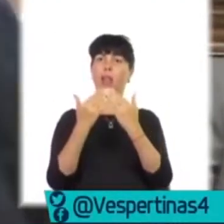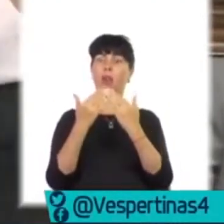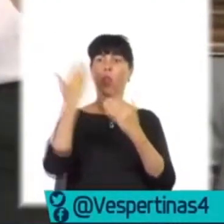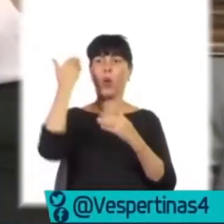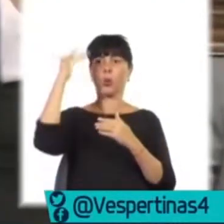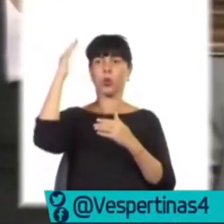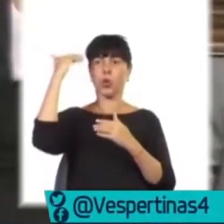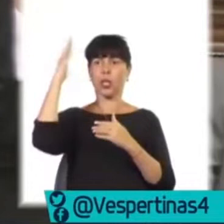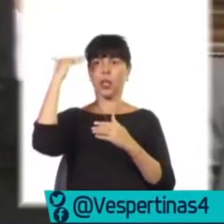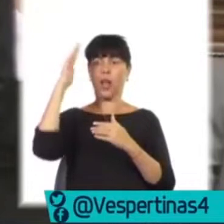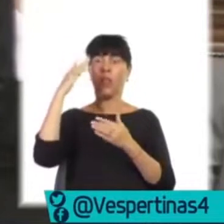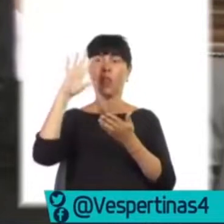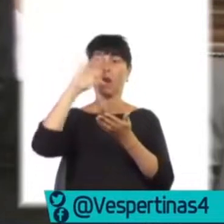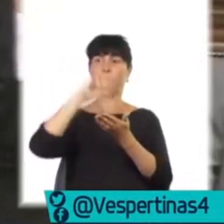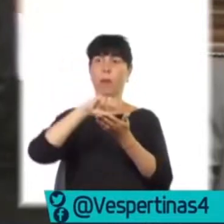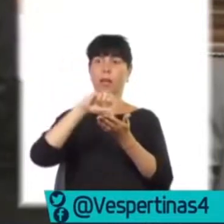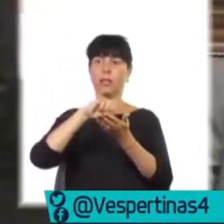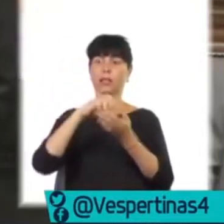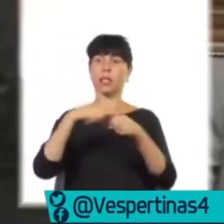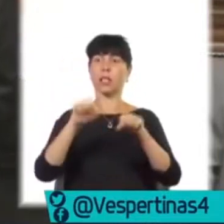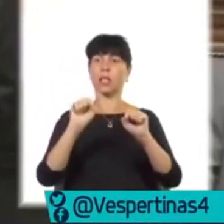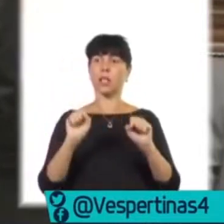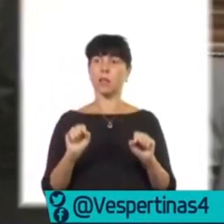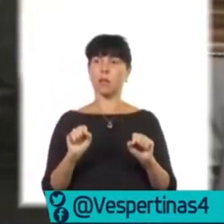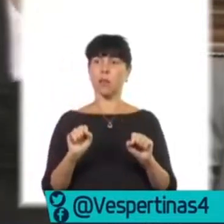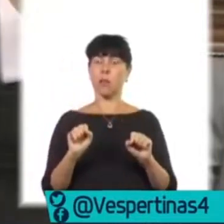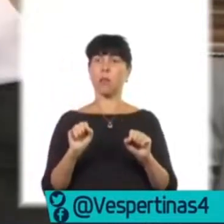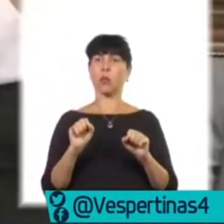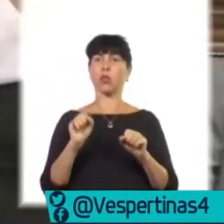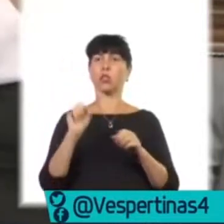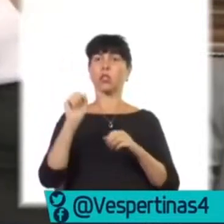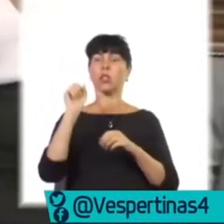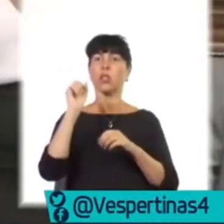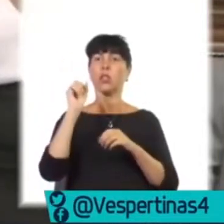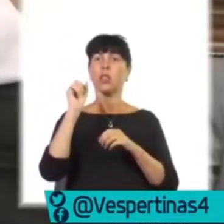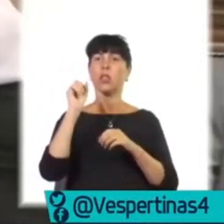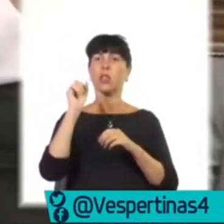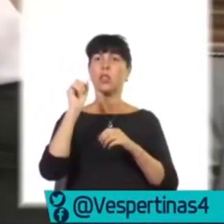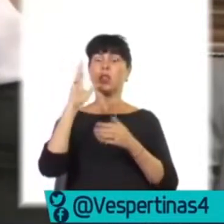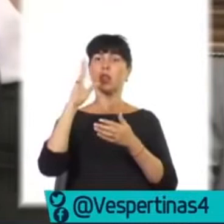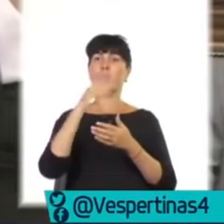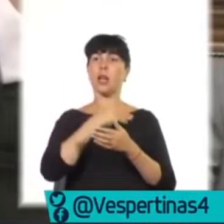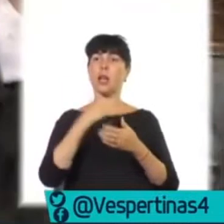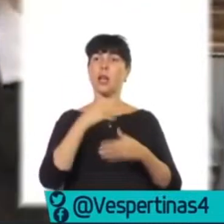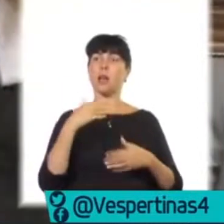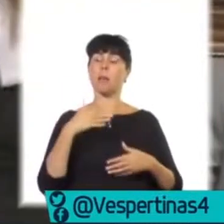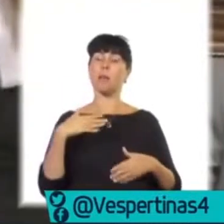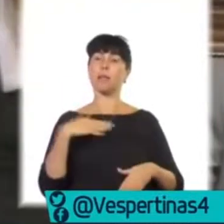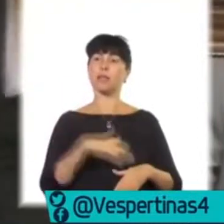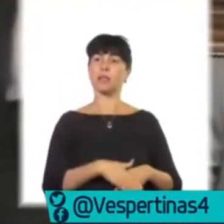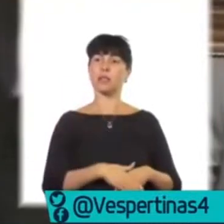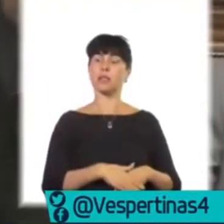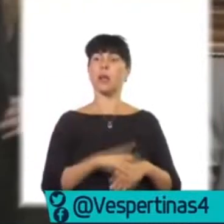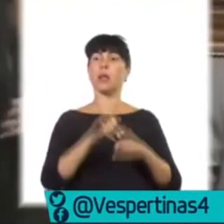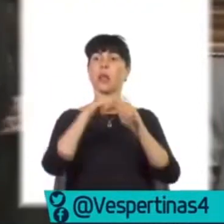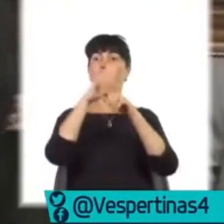en principio no debería por qué ser así, porque la Real Academia Española recoge el idioma español, que es